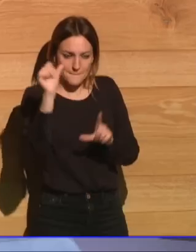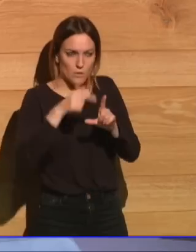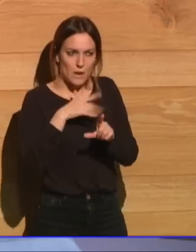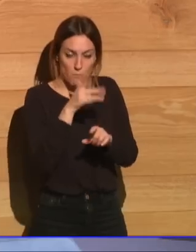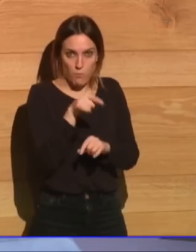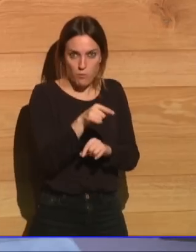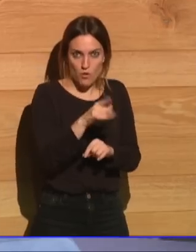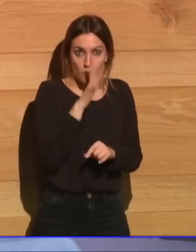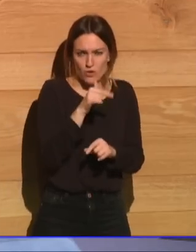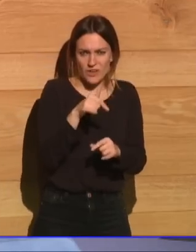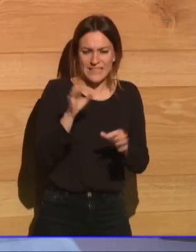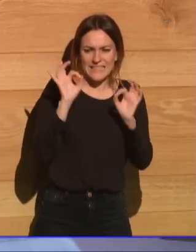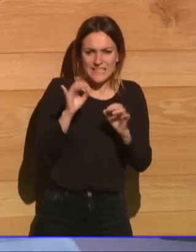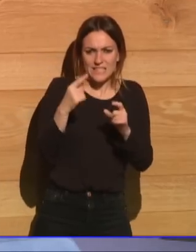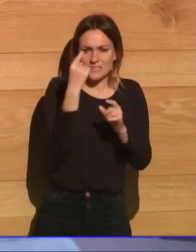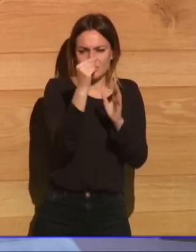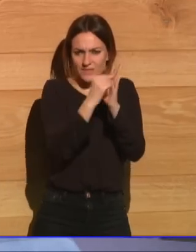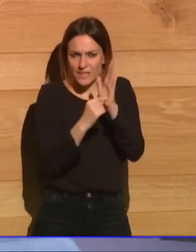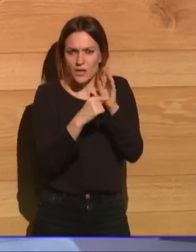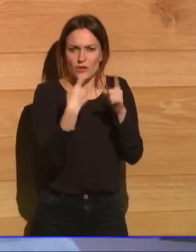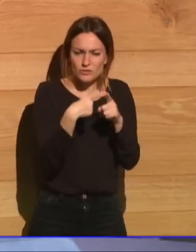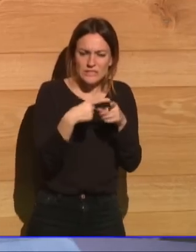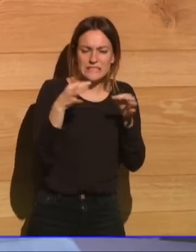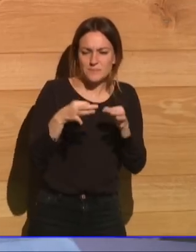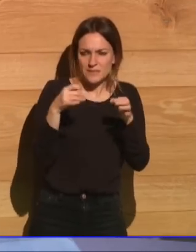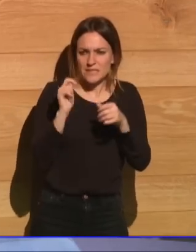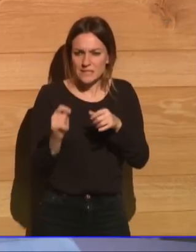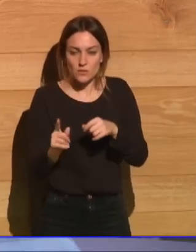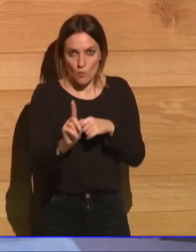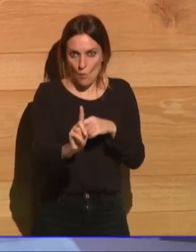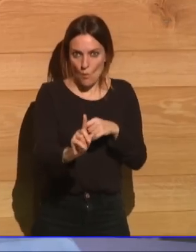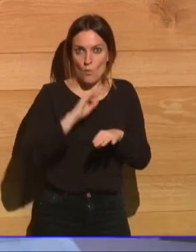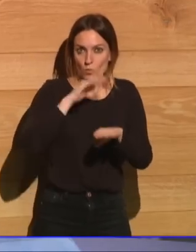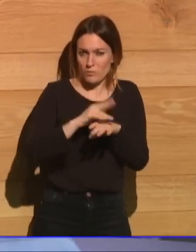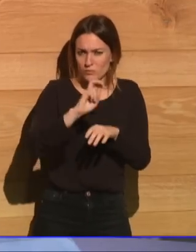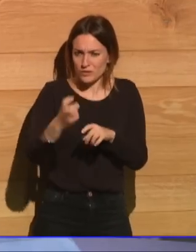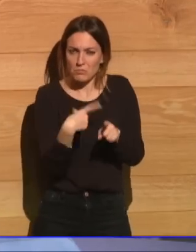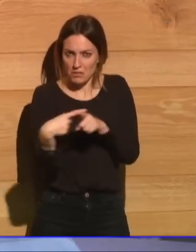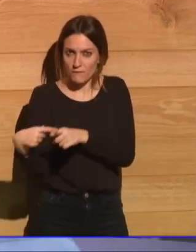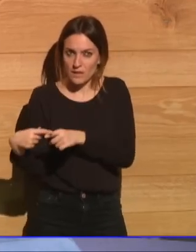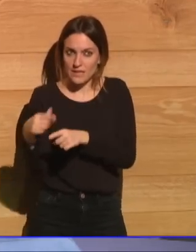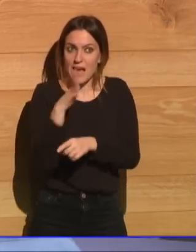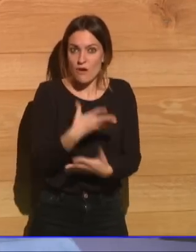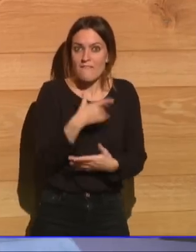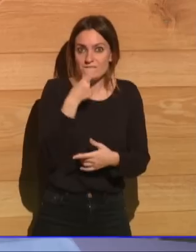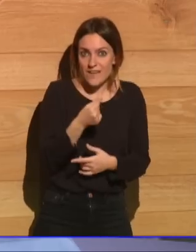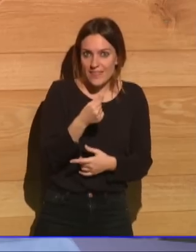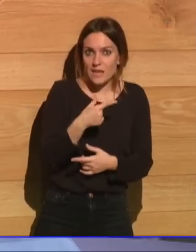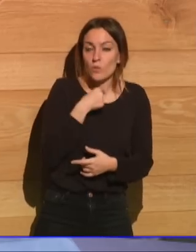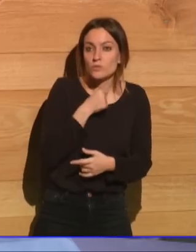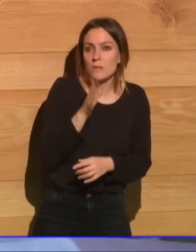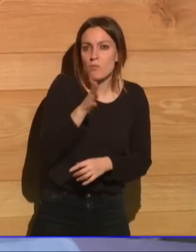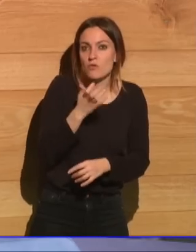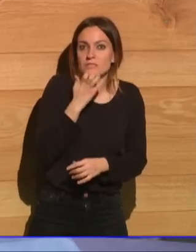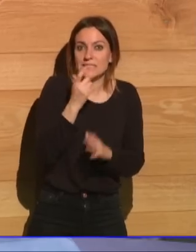no seguía los cánones de lo Eso es. esperable. Claro, la película vista ahora es mucho más fácil que guste, porque no hay expectativas, Eso es.